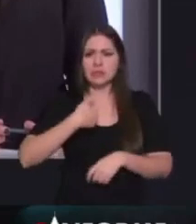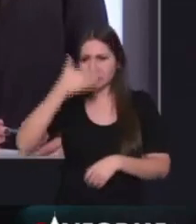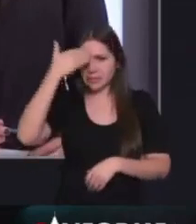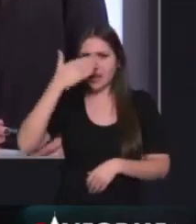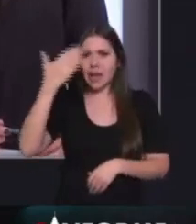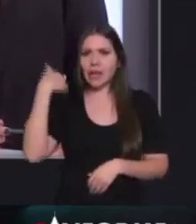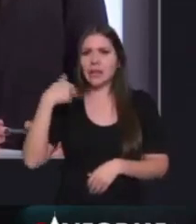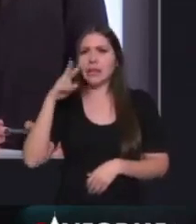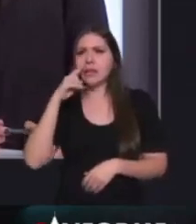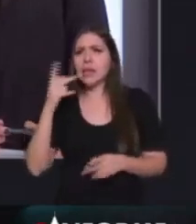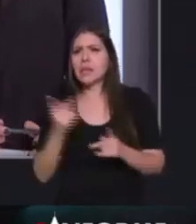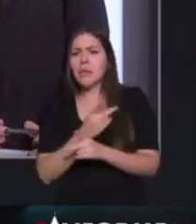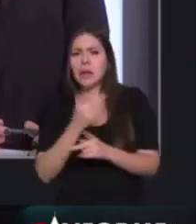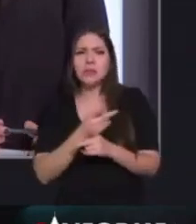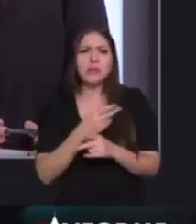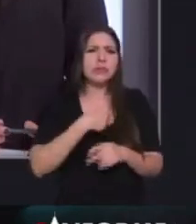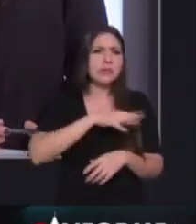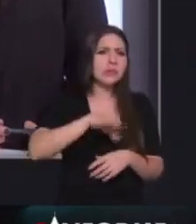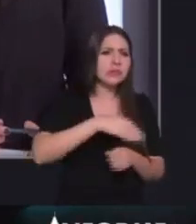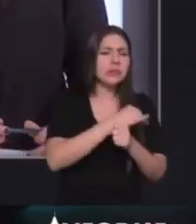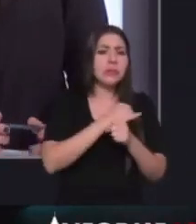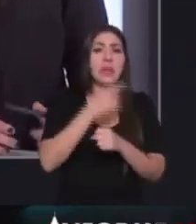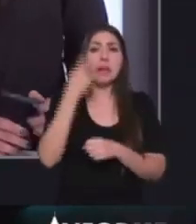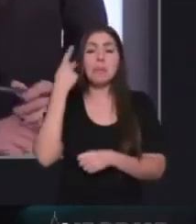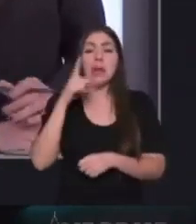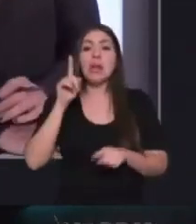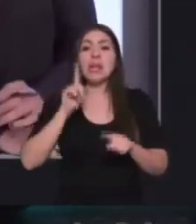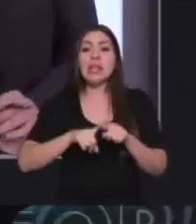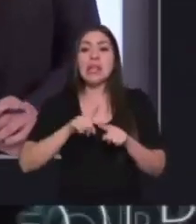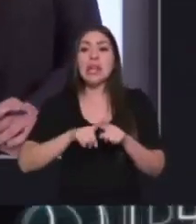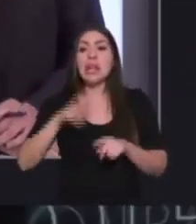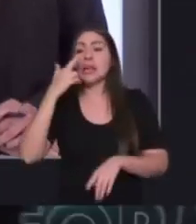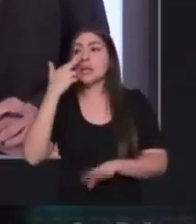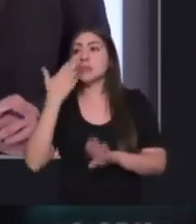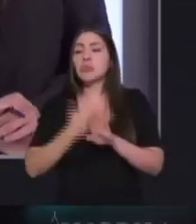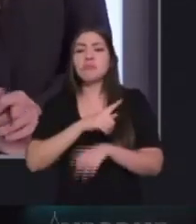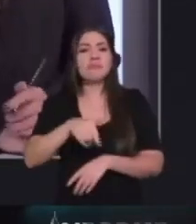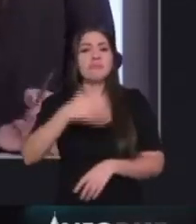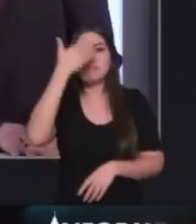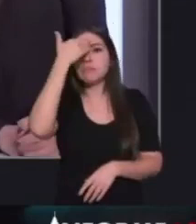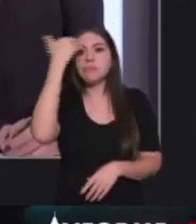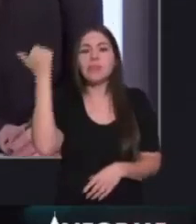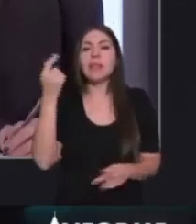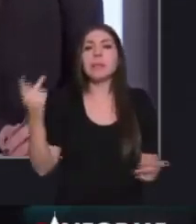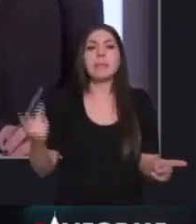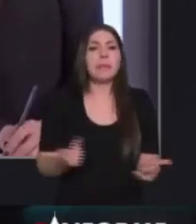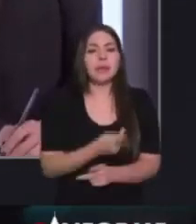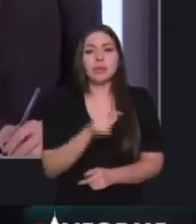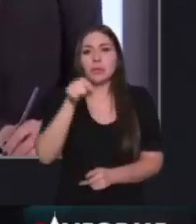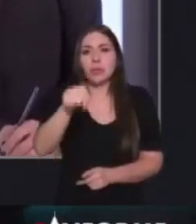y no sabemos qué pasó ahí y quiénes están involucrados. Creo que esto